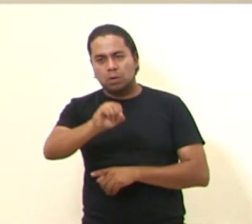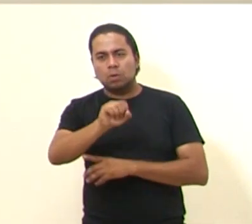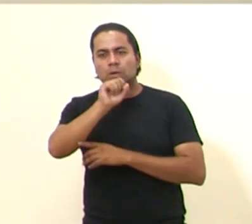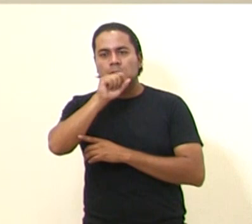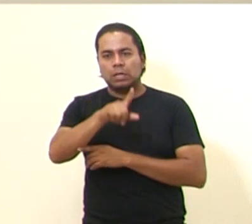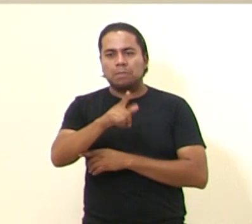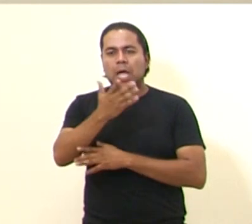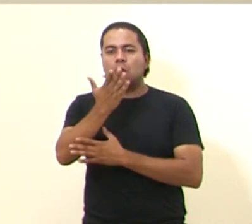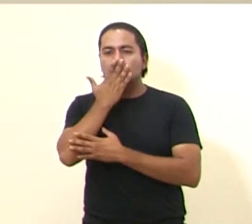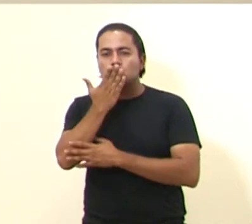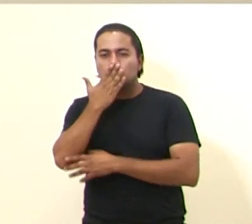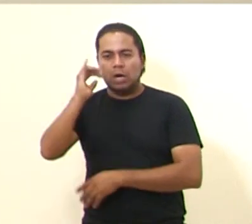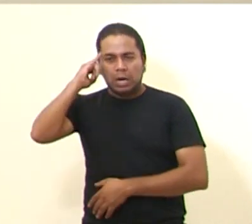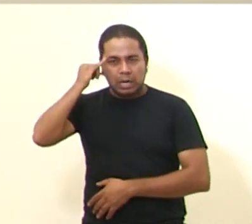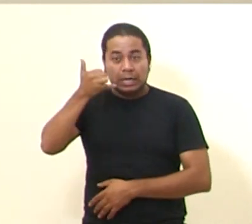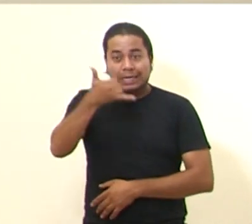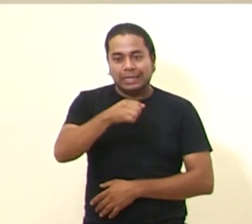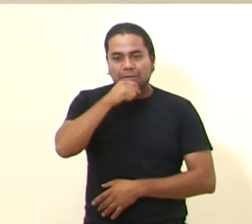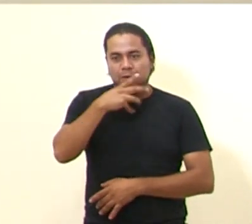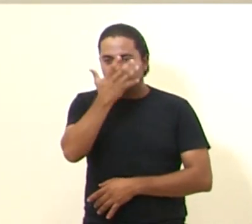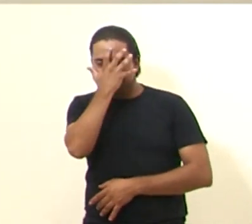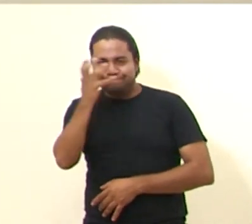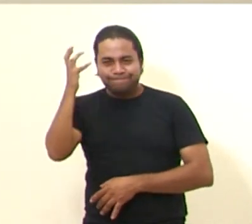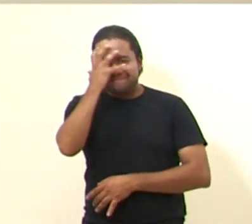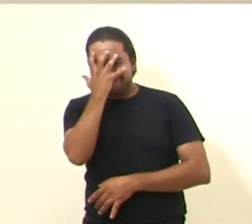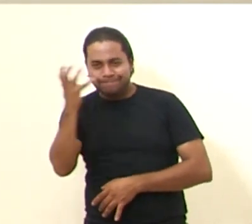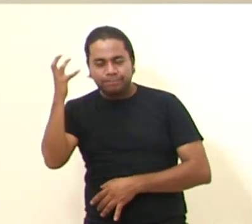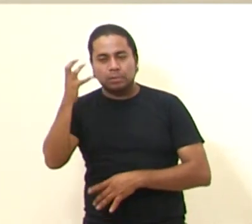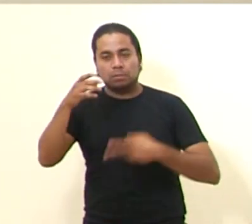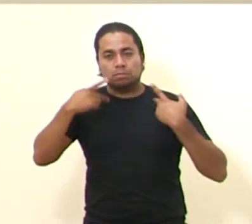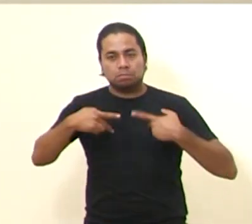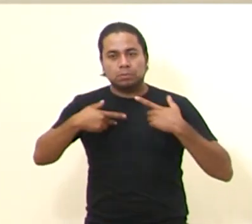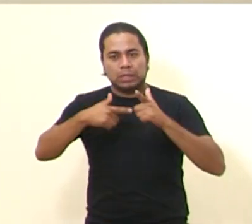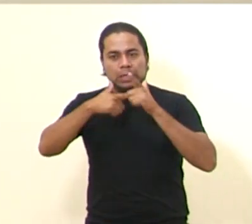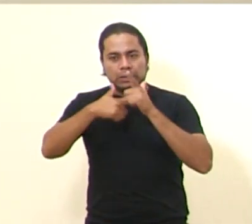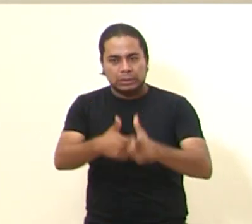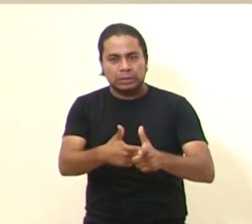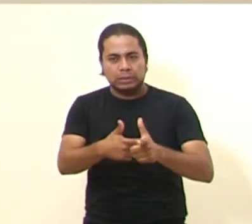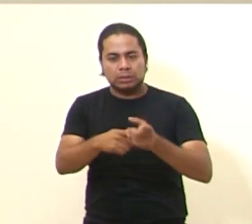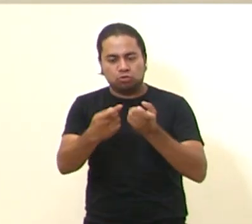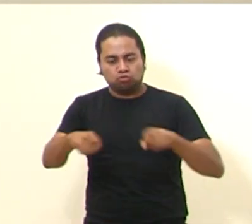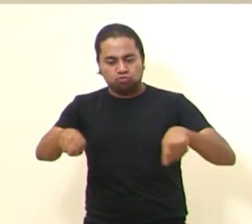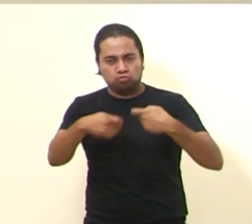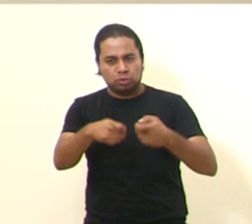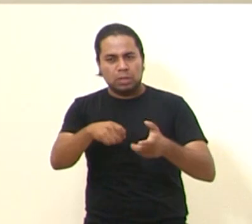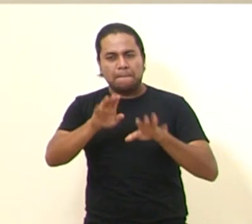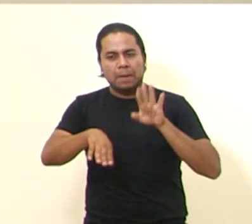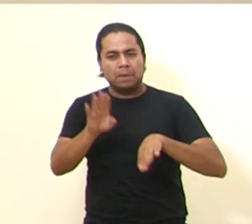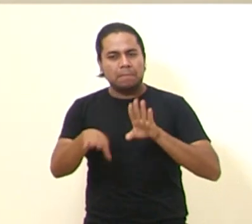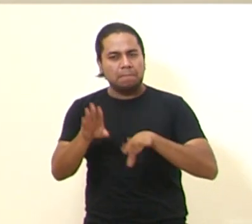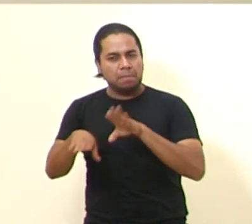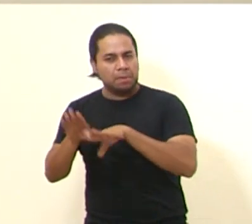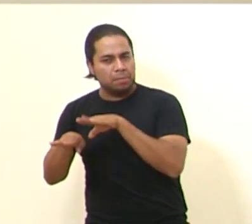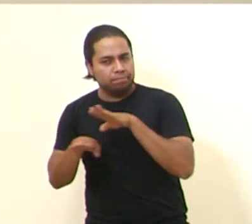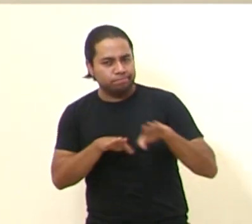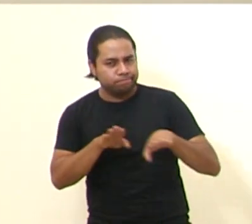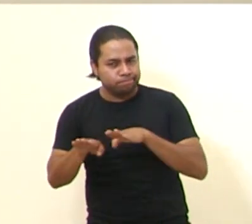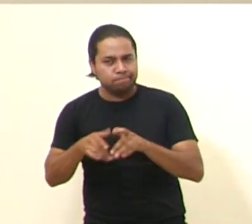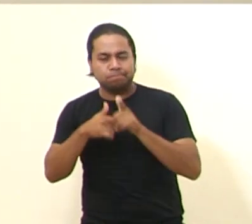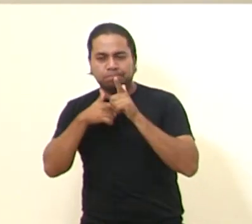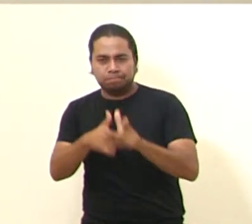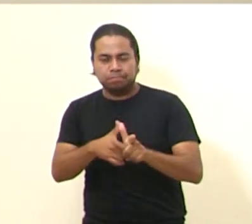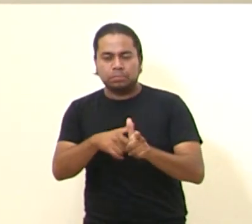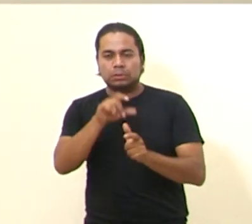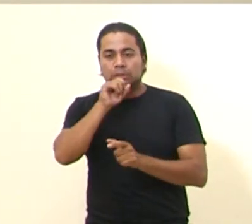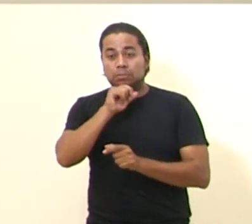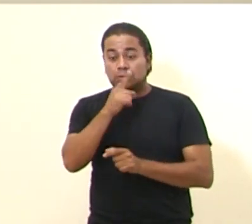mascaritas. Los pobladores de esta zona conservan la chilena de la música tradicional y entre ellas la